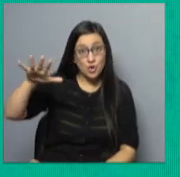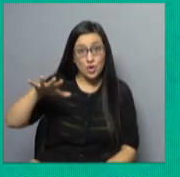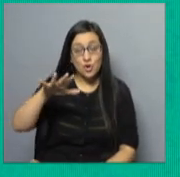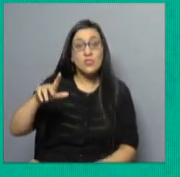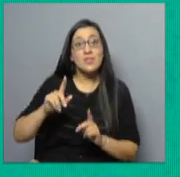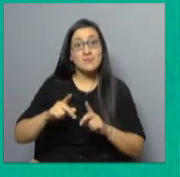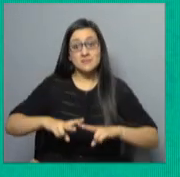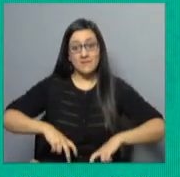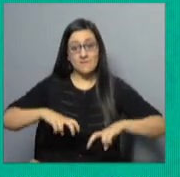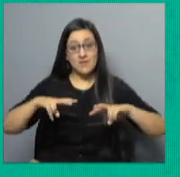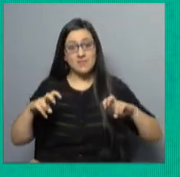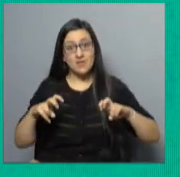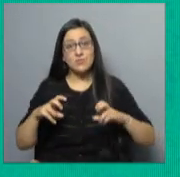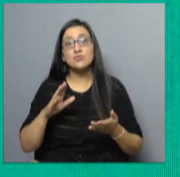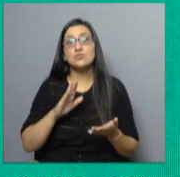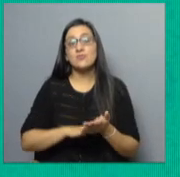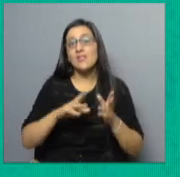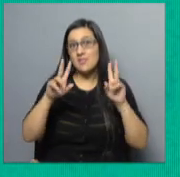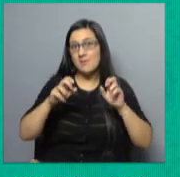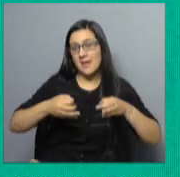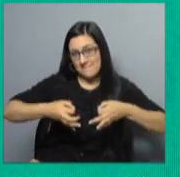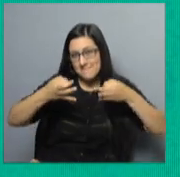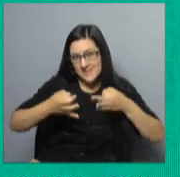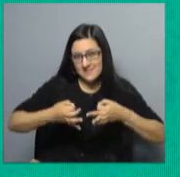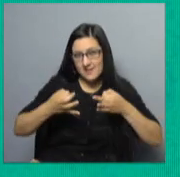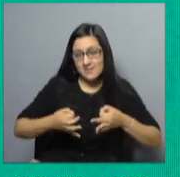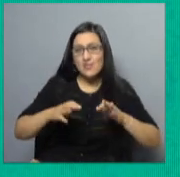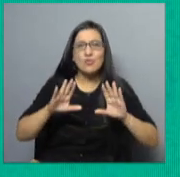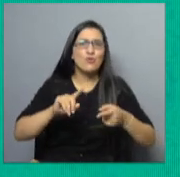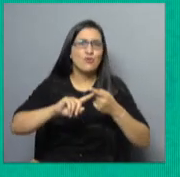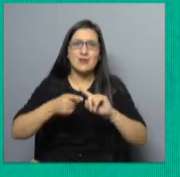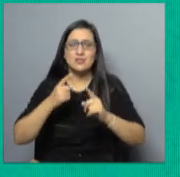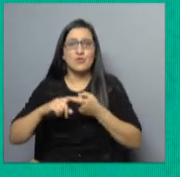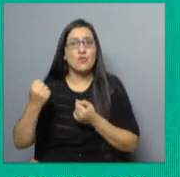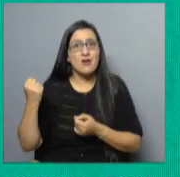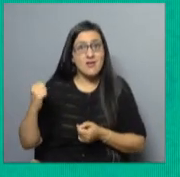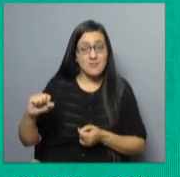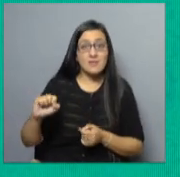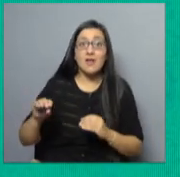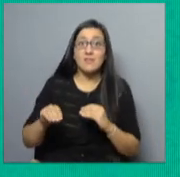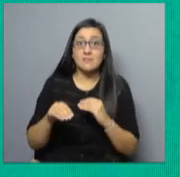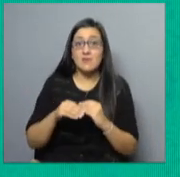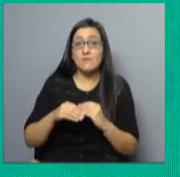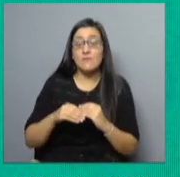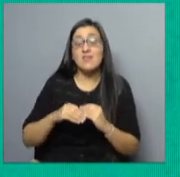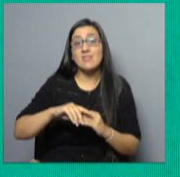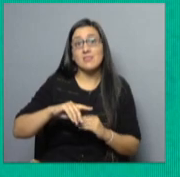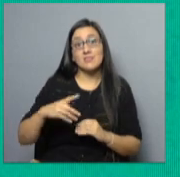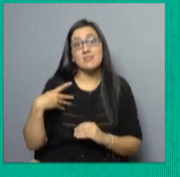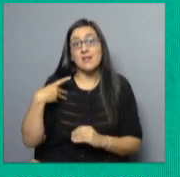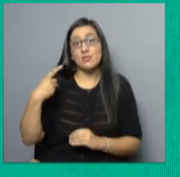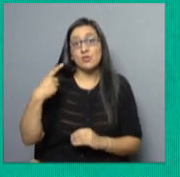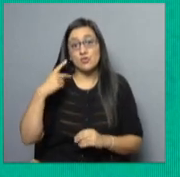investigador sobre el tema especialista digamos en todo lo que tiene que ver con criminalidad y además fue director del